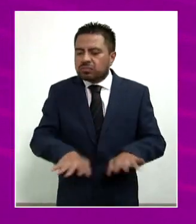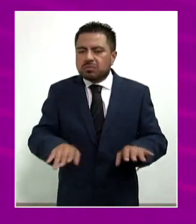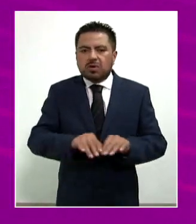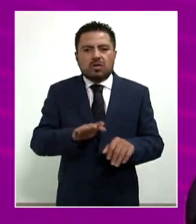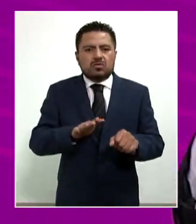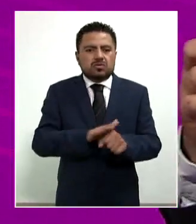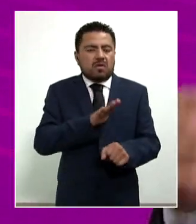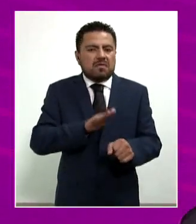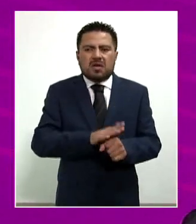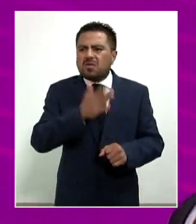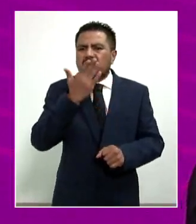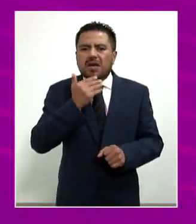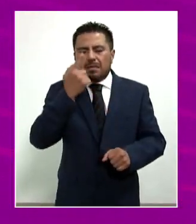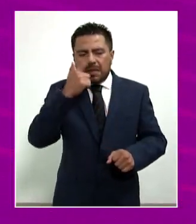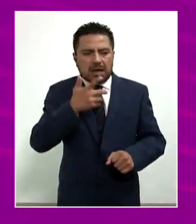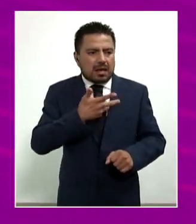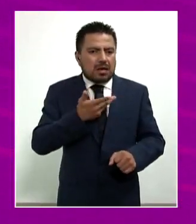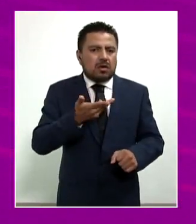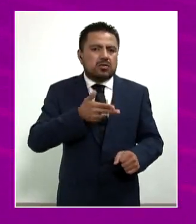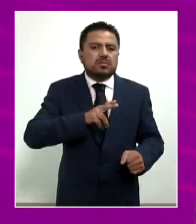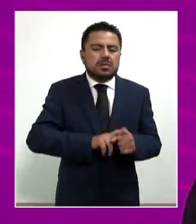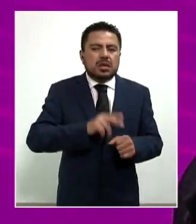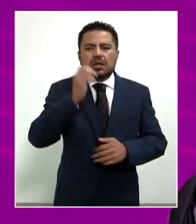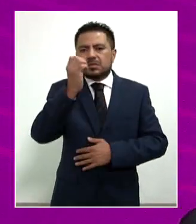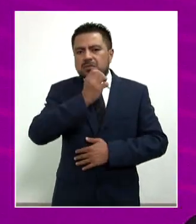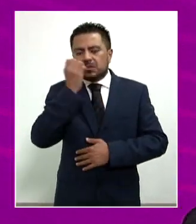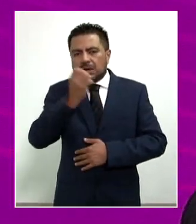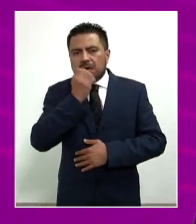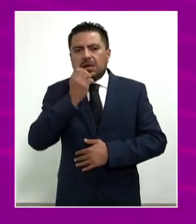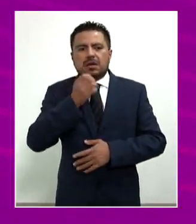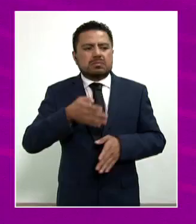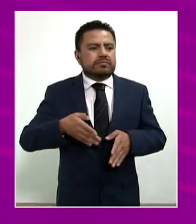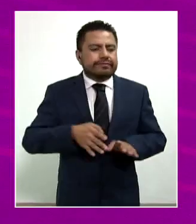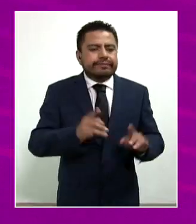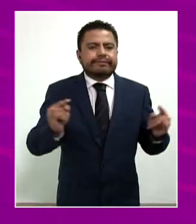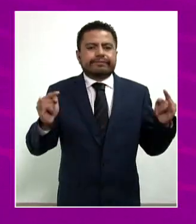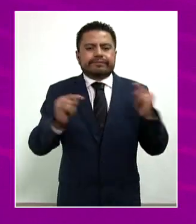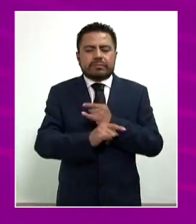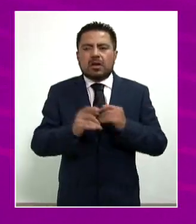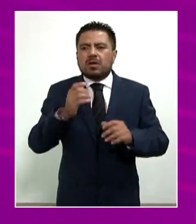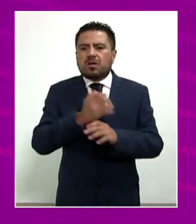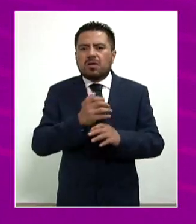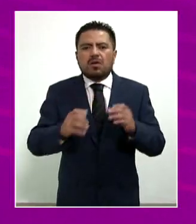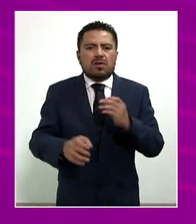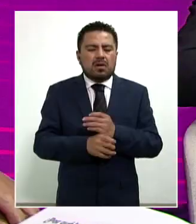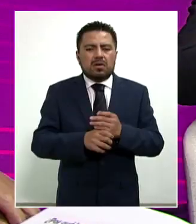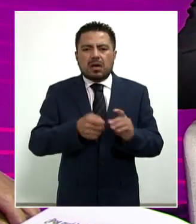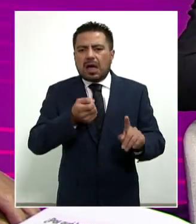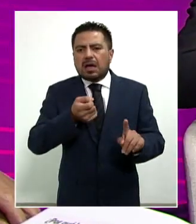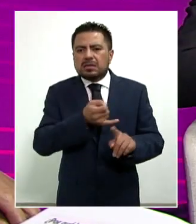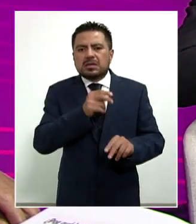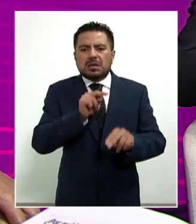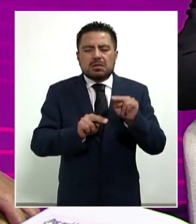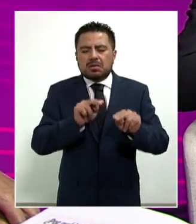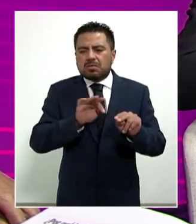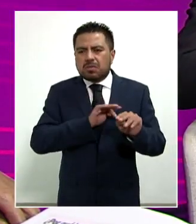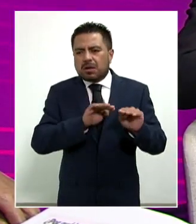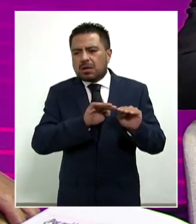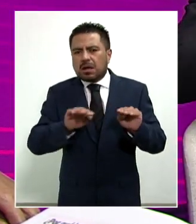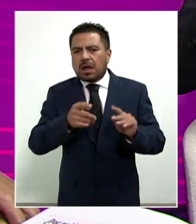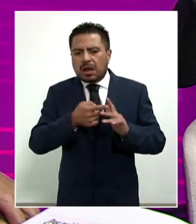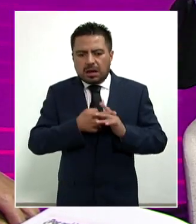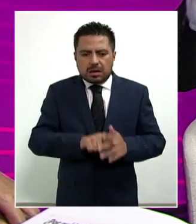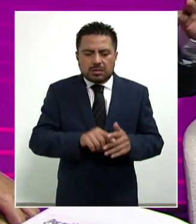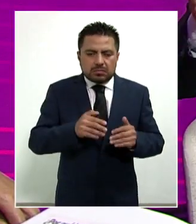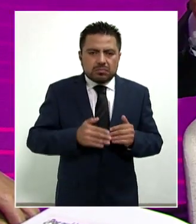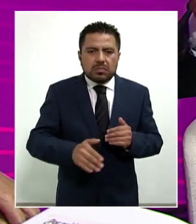es suficiente para tener hospitales, escuelas, caminos, es decir, cosas que de algún modo nivelen ese arranque